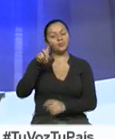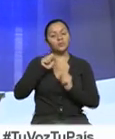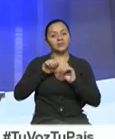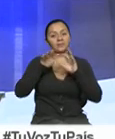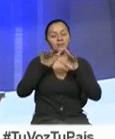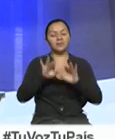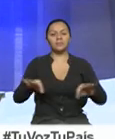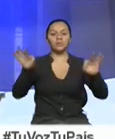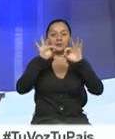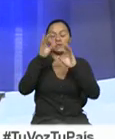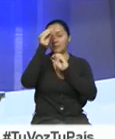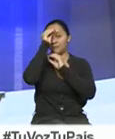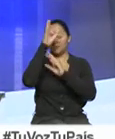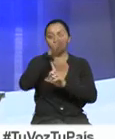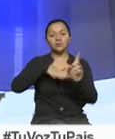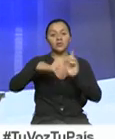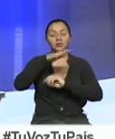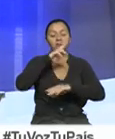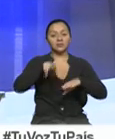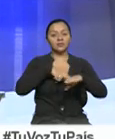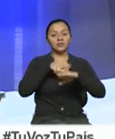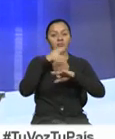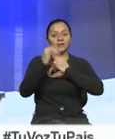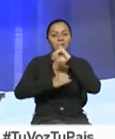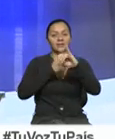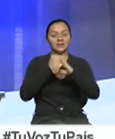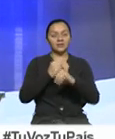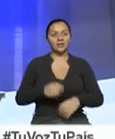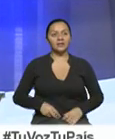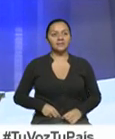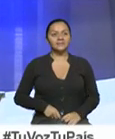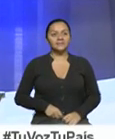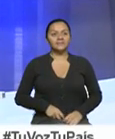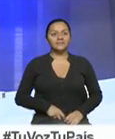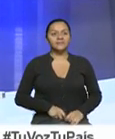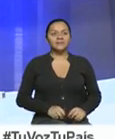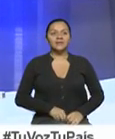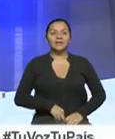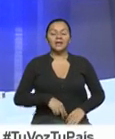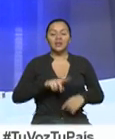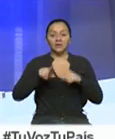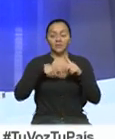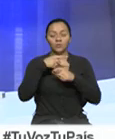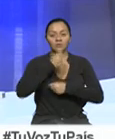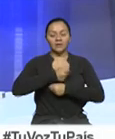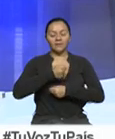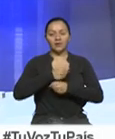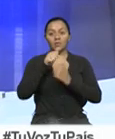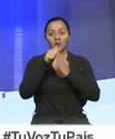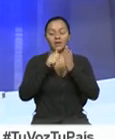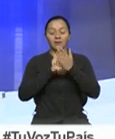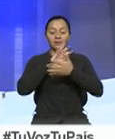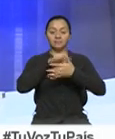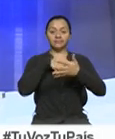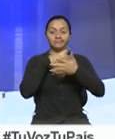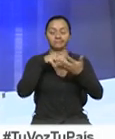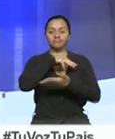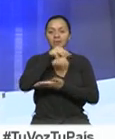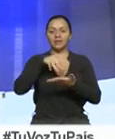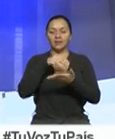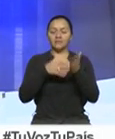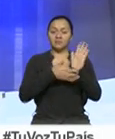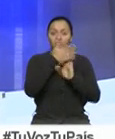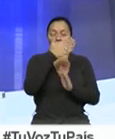importante información del contexto nacional e internacional. Iniciamos. Tras una ardua agenda en Manabí, el presidente de la